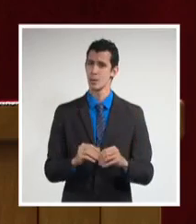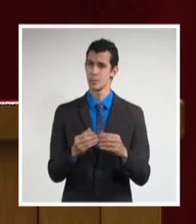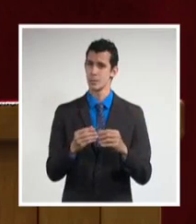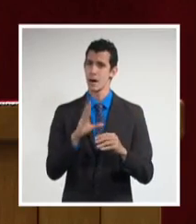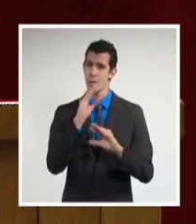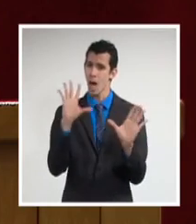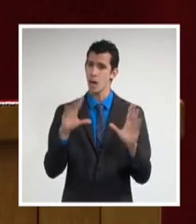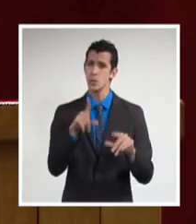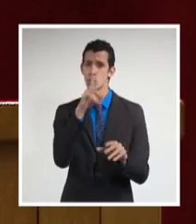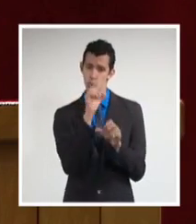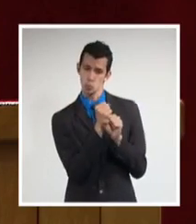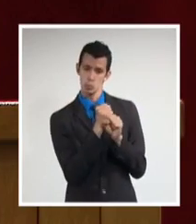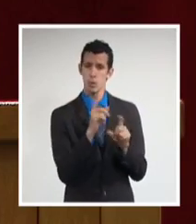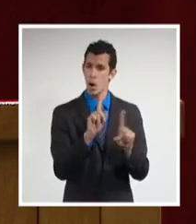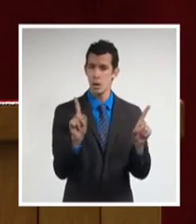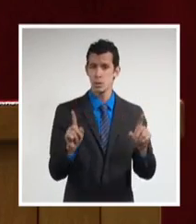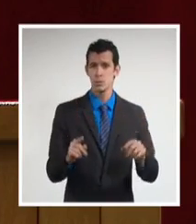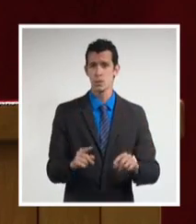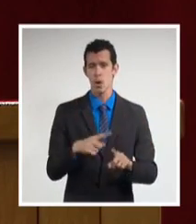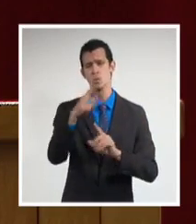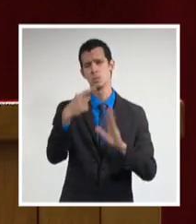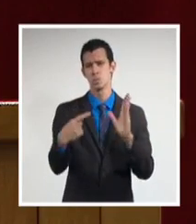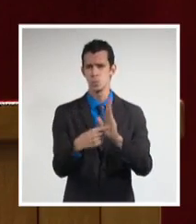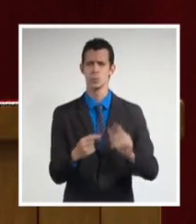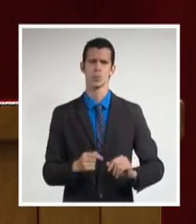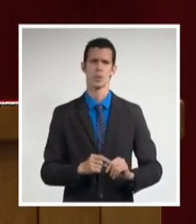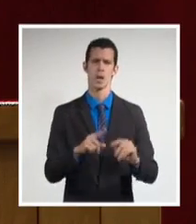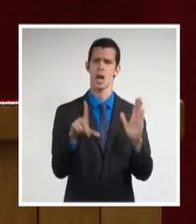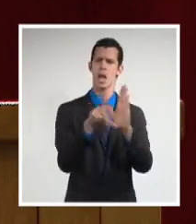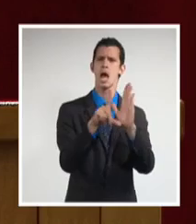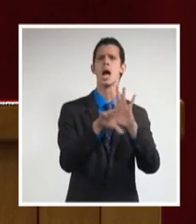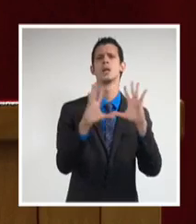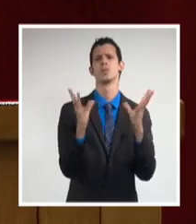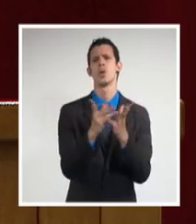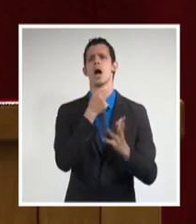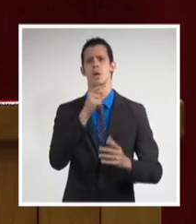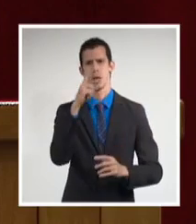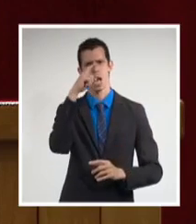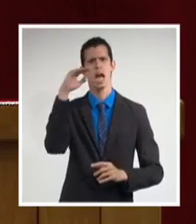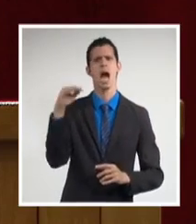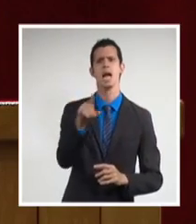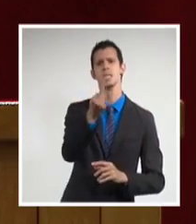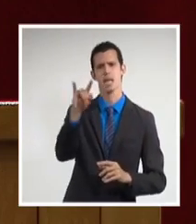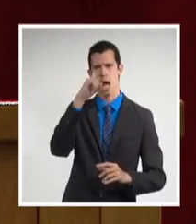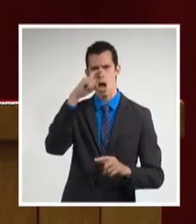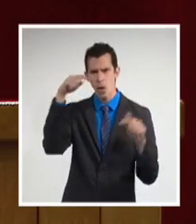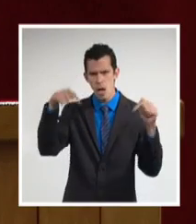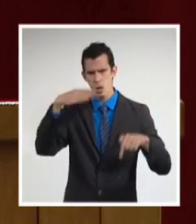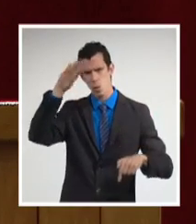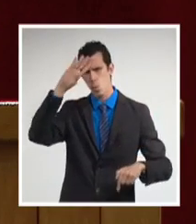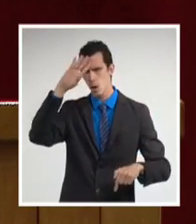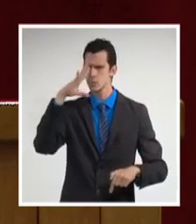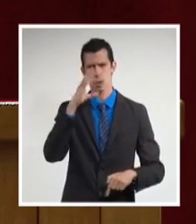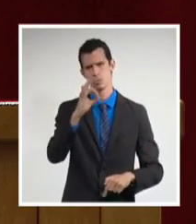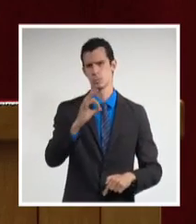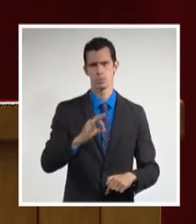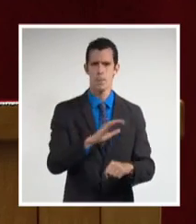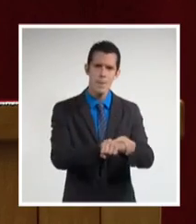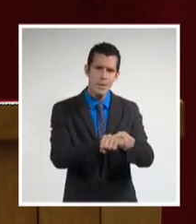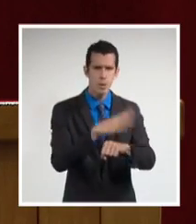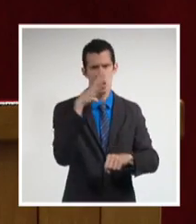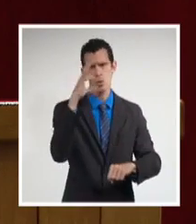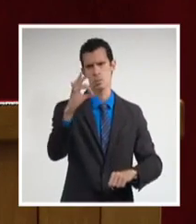bajo la observancia del principio de legalidad. Ningún menor de 16 años está encarcelado en prisiones comunes porque la ley